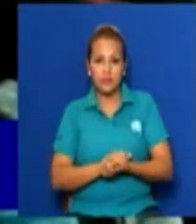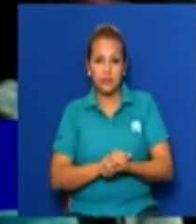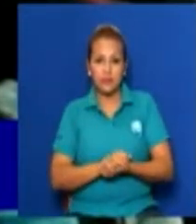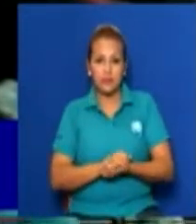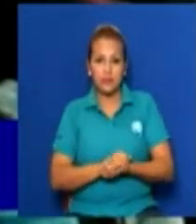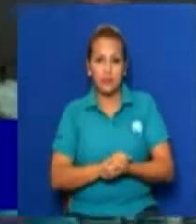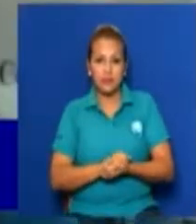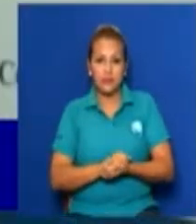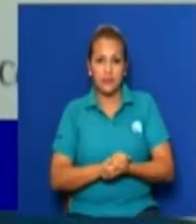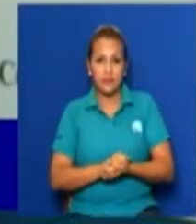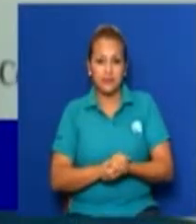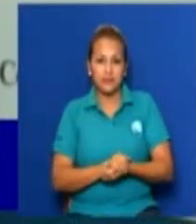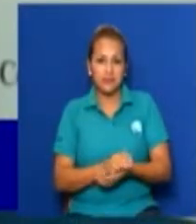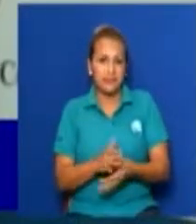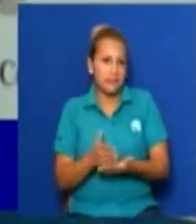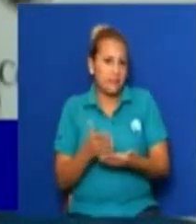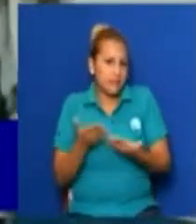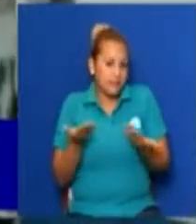y